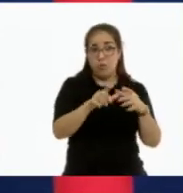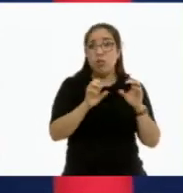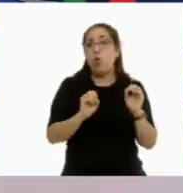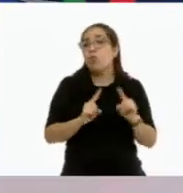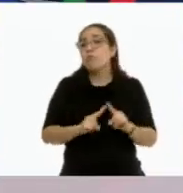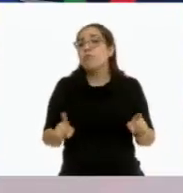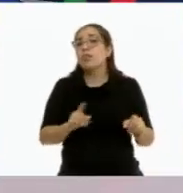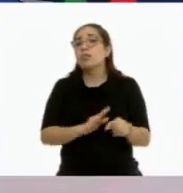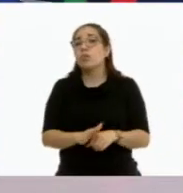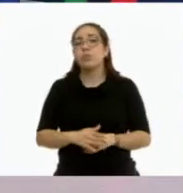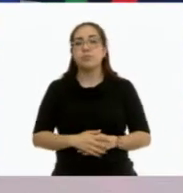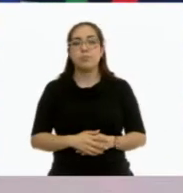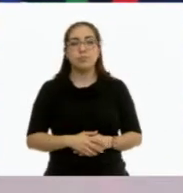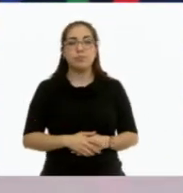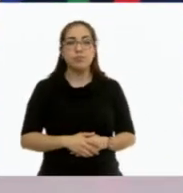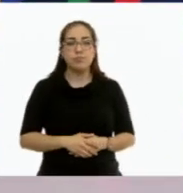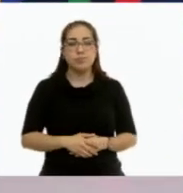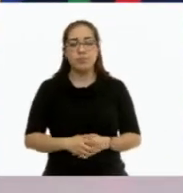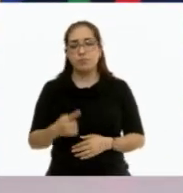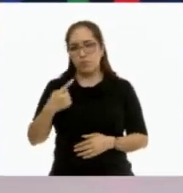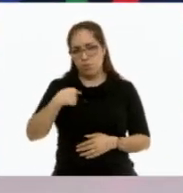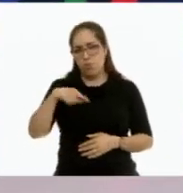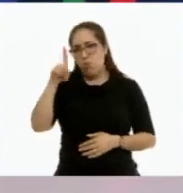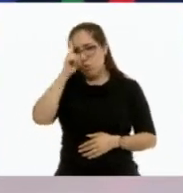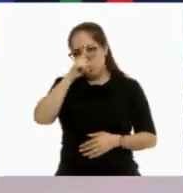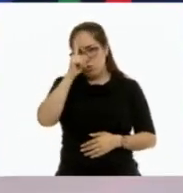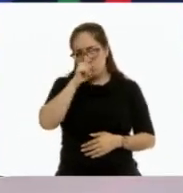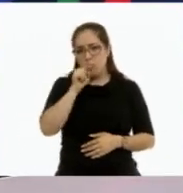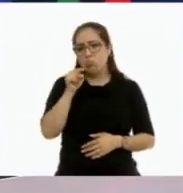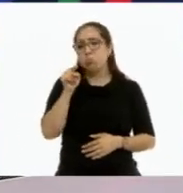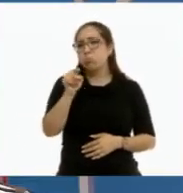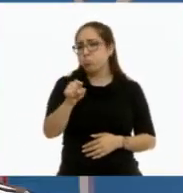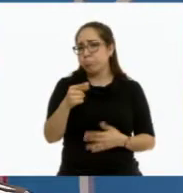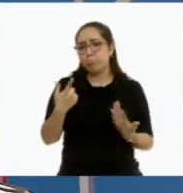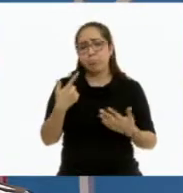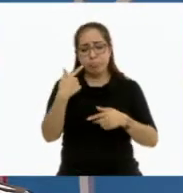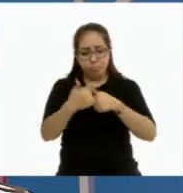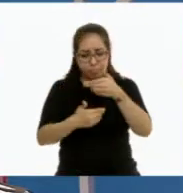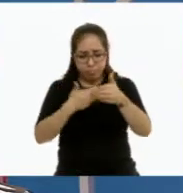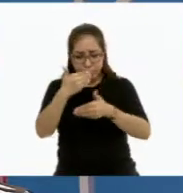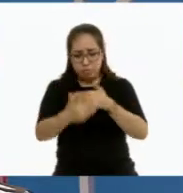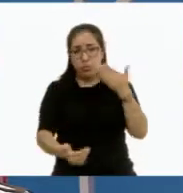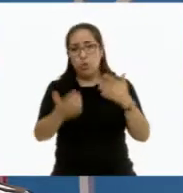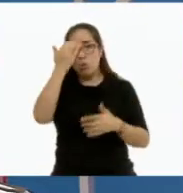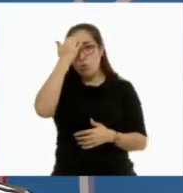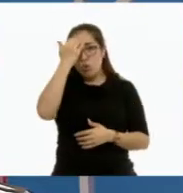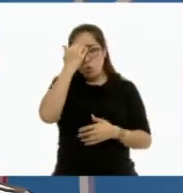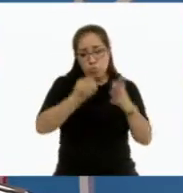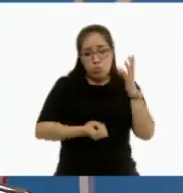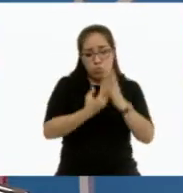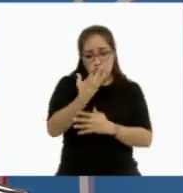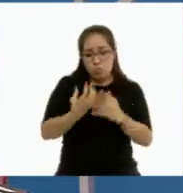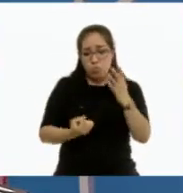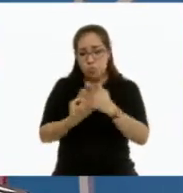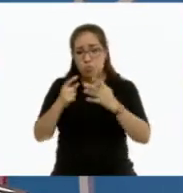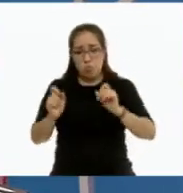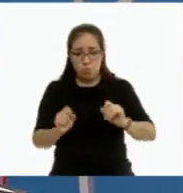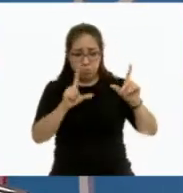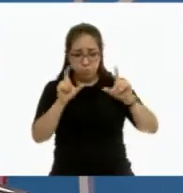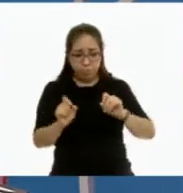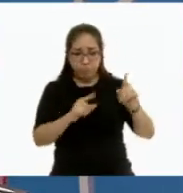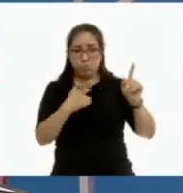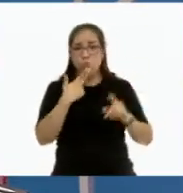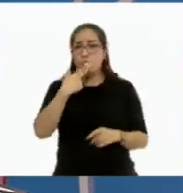manera? Pues yo te recomiendo que vayas explorando cada uno de estos formatos para que llegues lo mejor preparado a tu examen